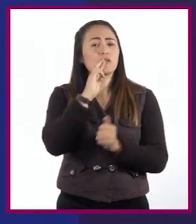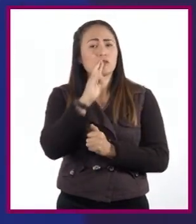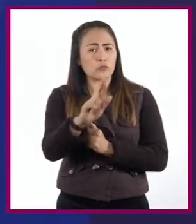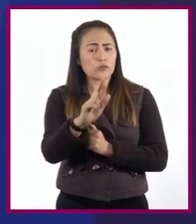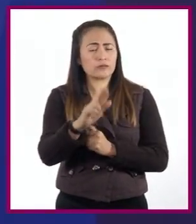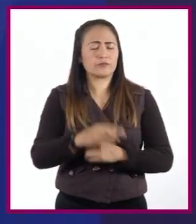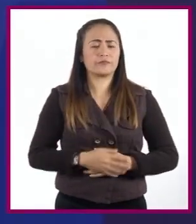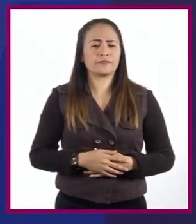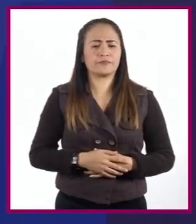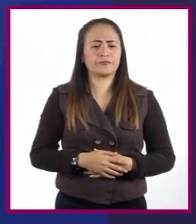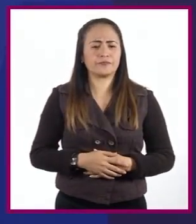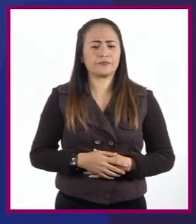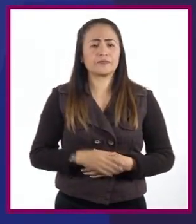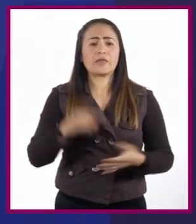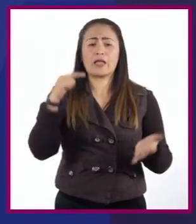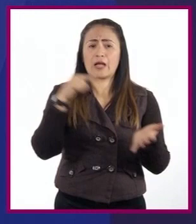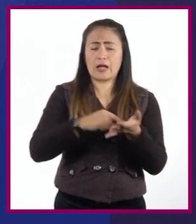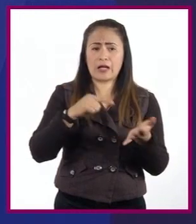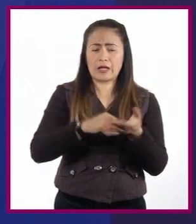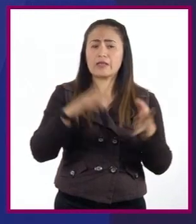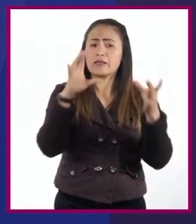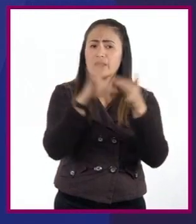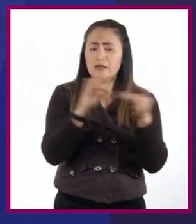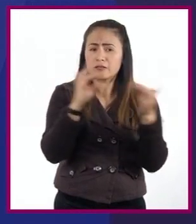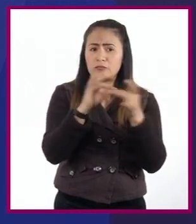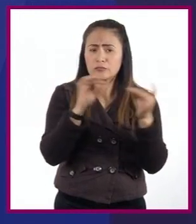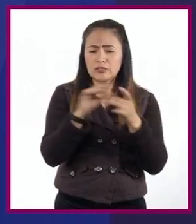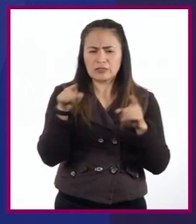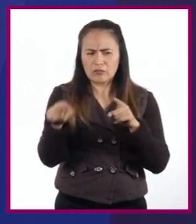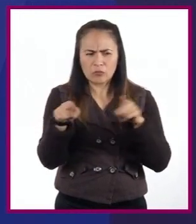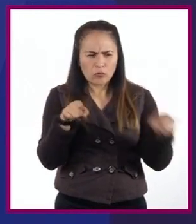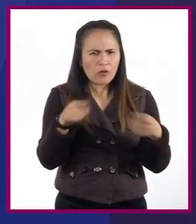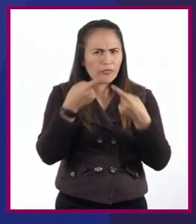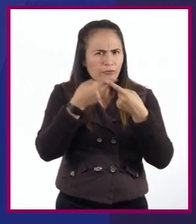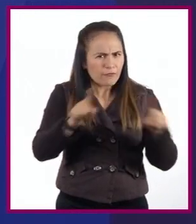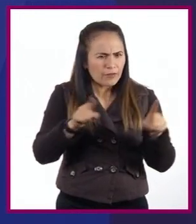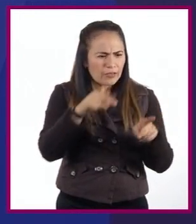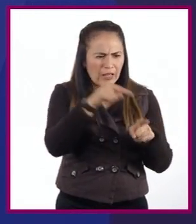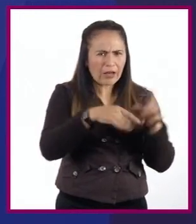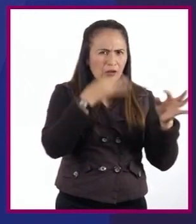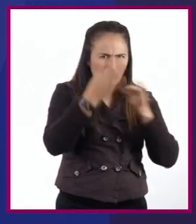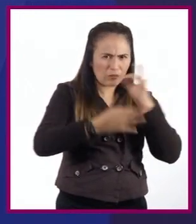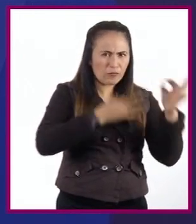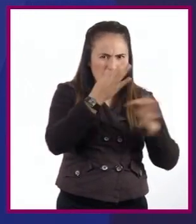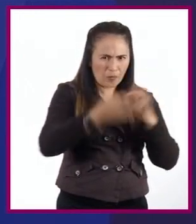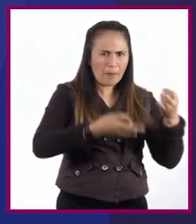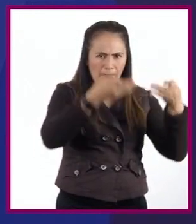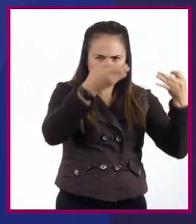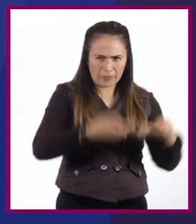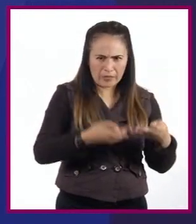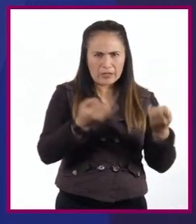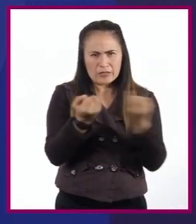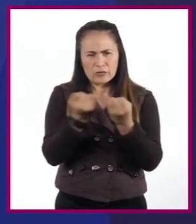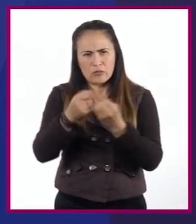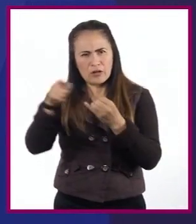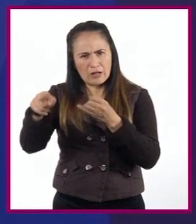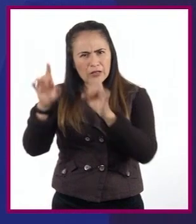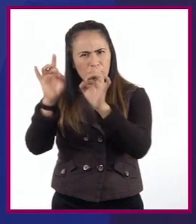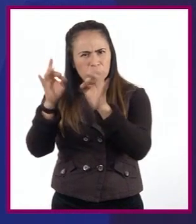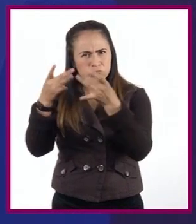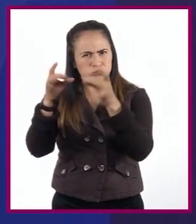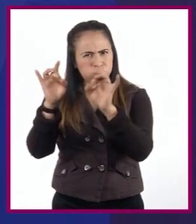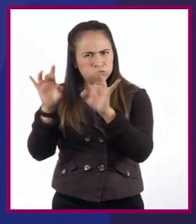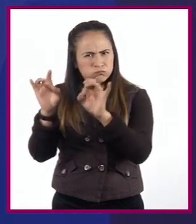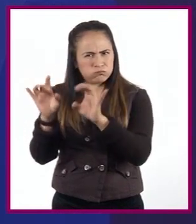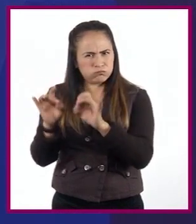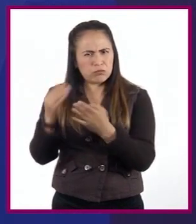respuestas, en donde expresen las diferencias que hay entre la nota original y la secuencia de hechos.